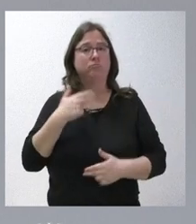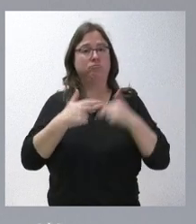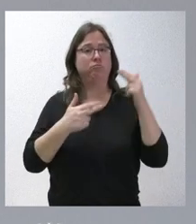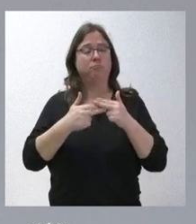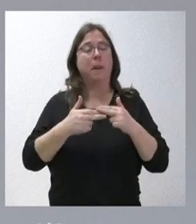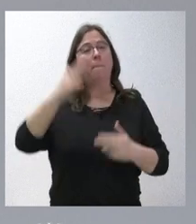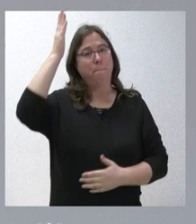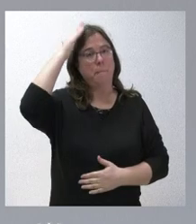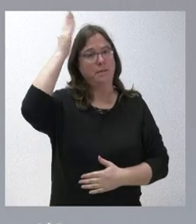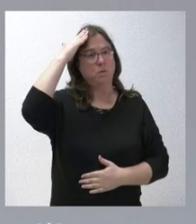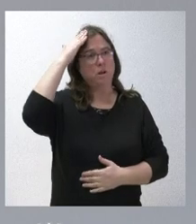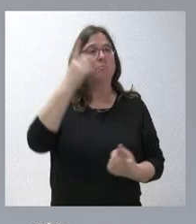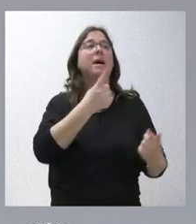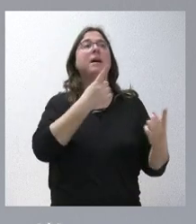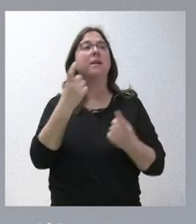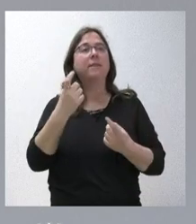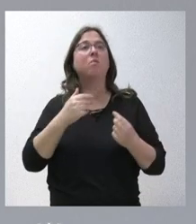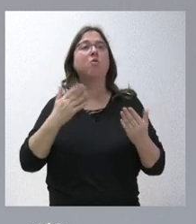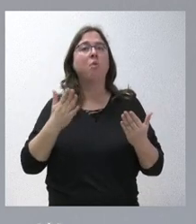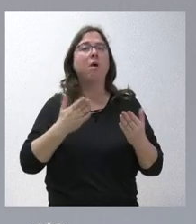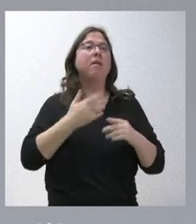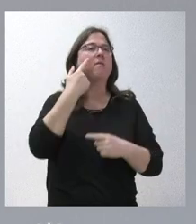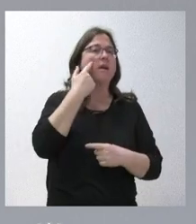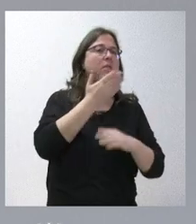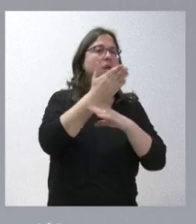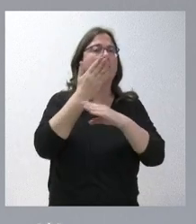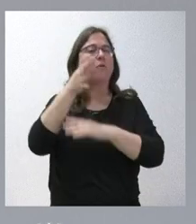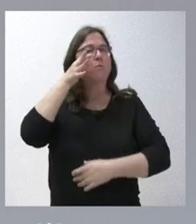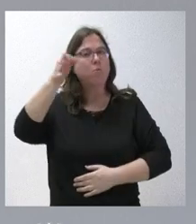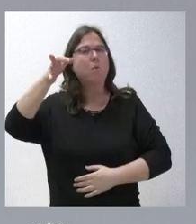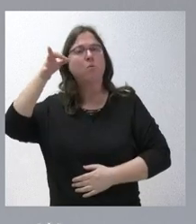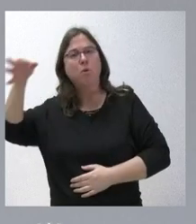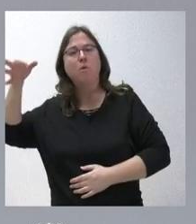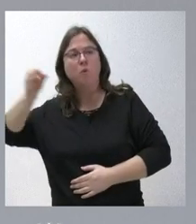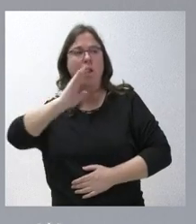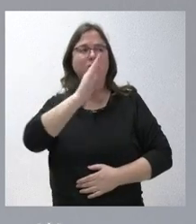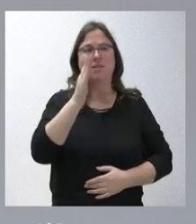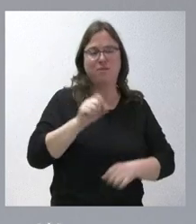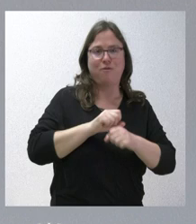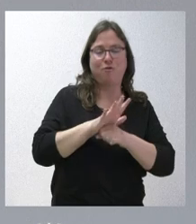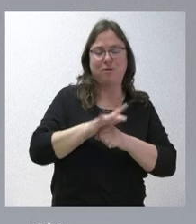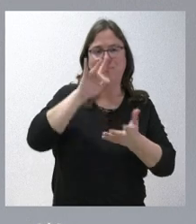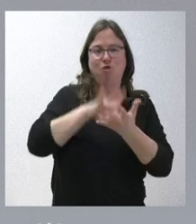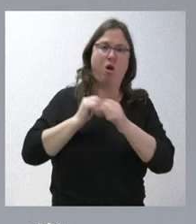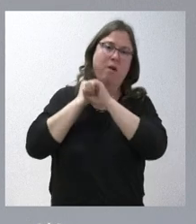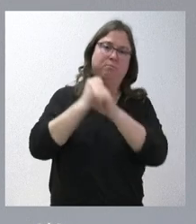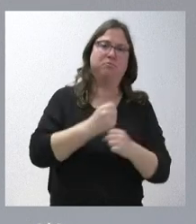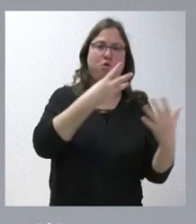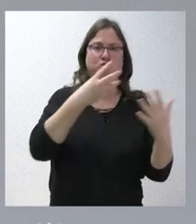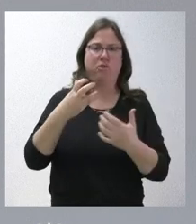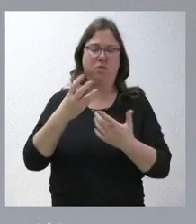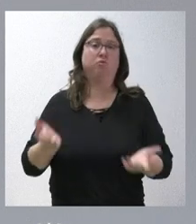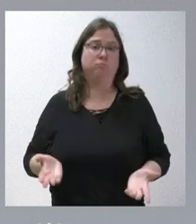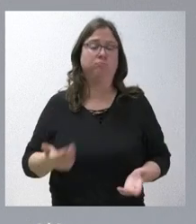patronato la necesidad y conveniencia de ir viendo que localidades se ven afectadas por esta Efemérides y lógicamente